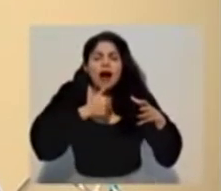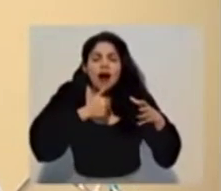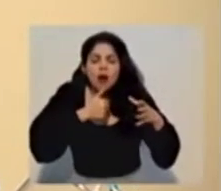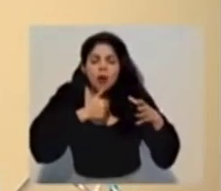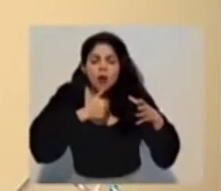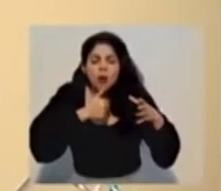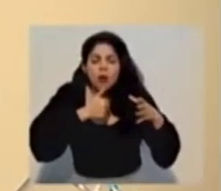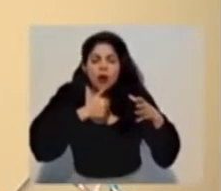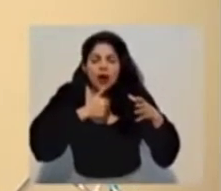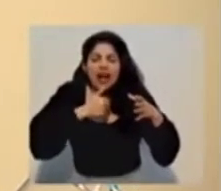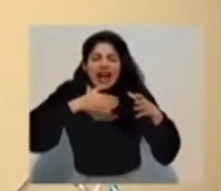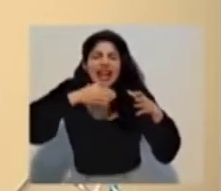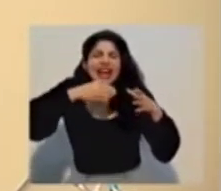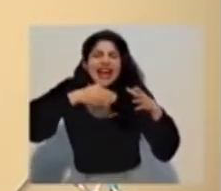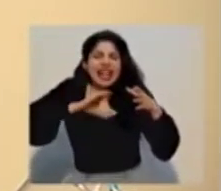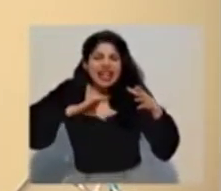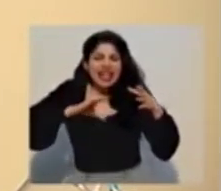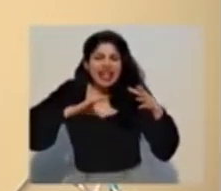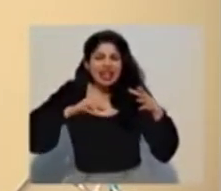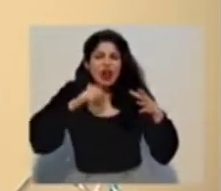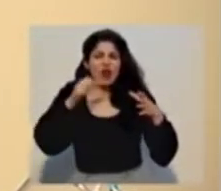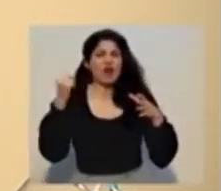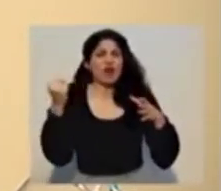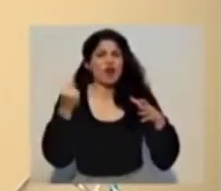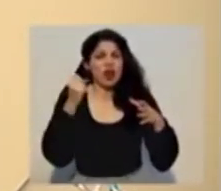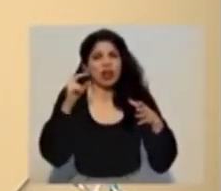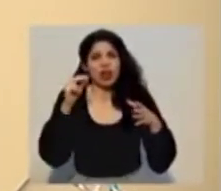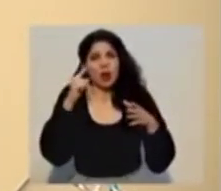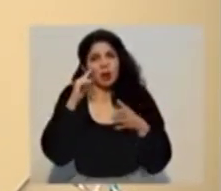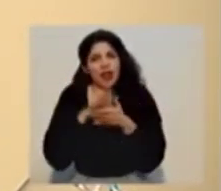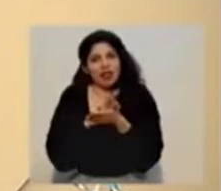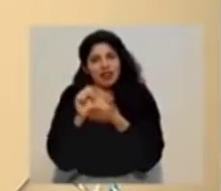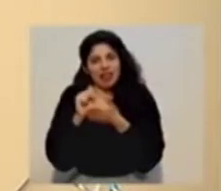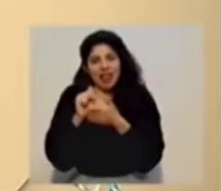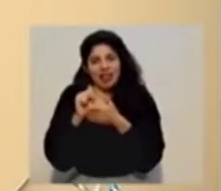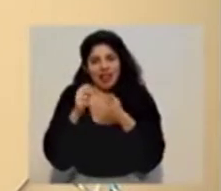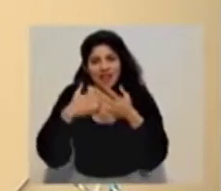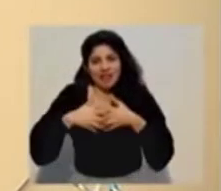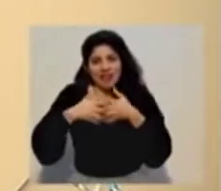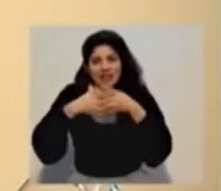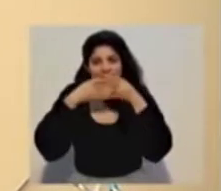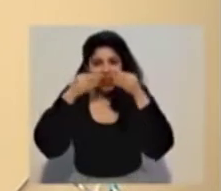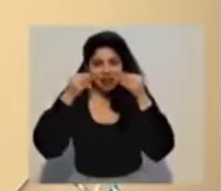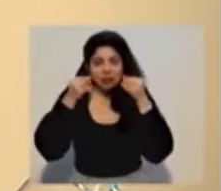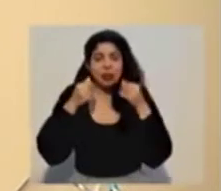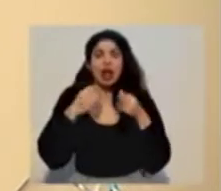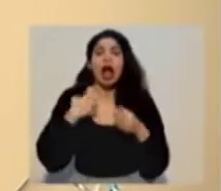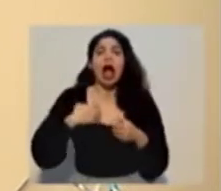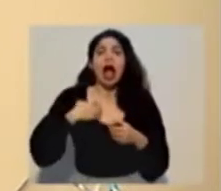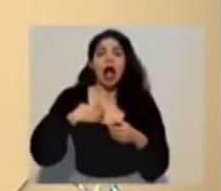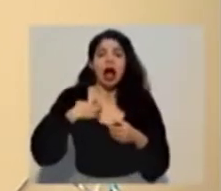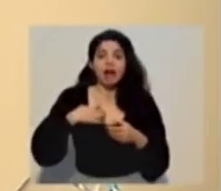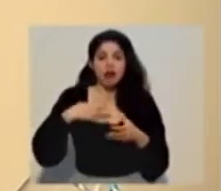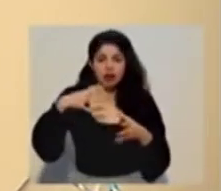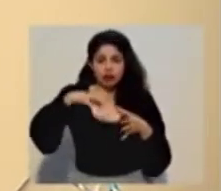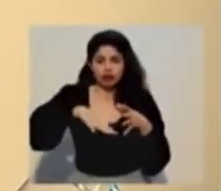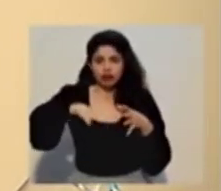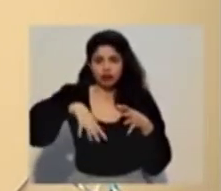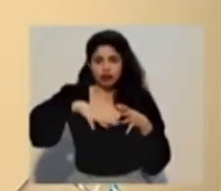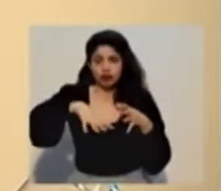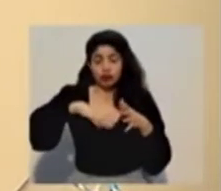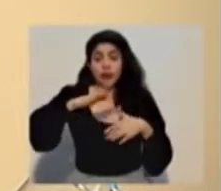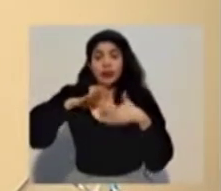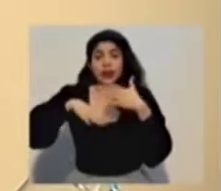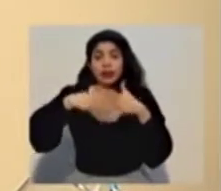tirando a caliente, no muy caliente porque si no también les puede hacer un daño a la fábrica, con jabón y ojalá